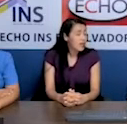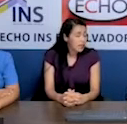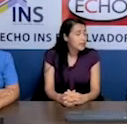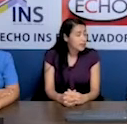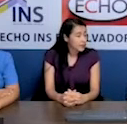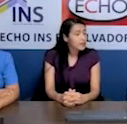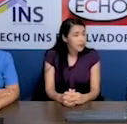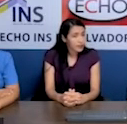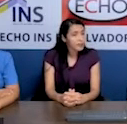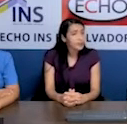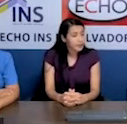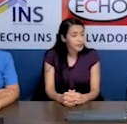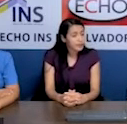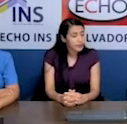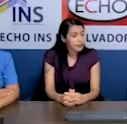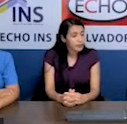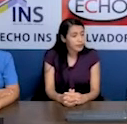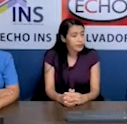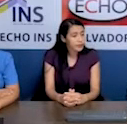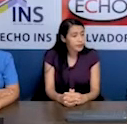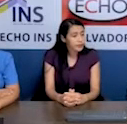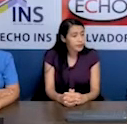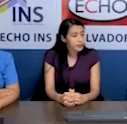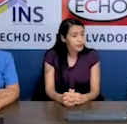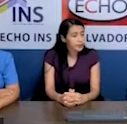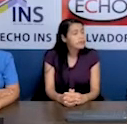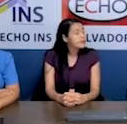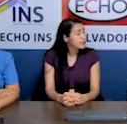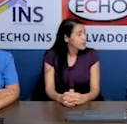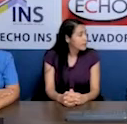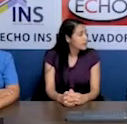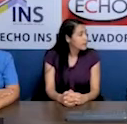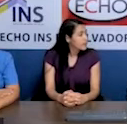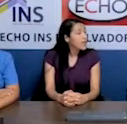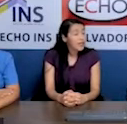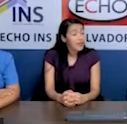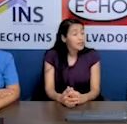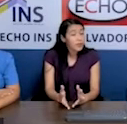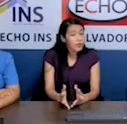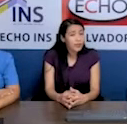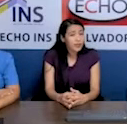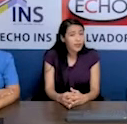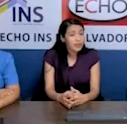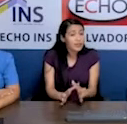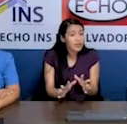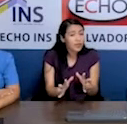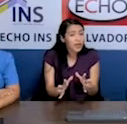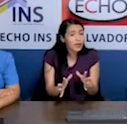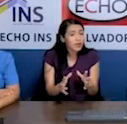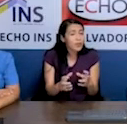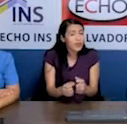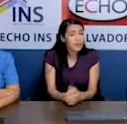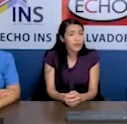el paciente y con la familia, a dónde vamos a enfocar el manejo y los abordajes pertinentes. Eso es muy importante,